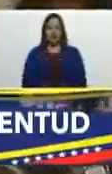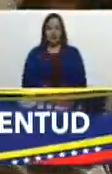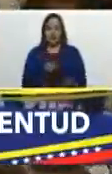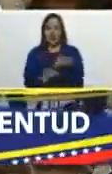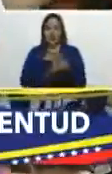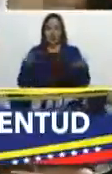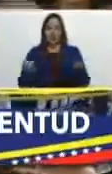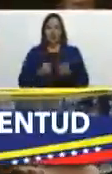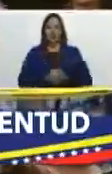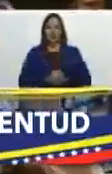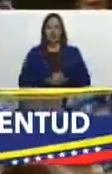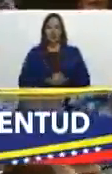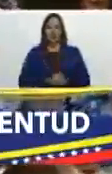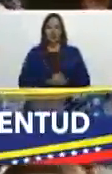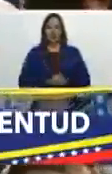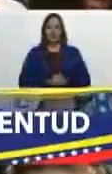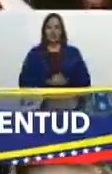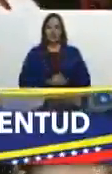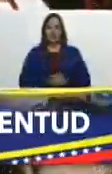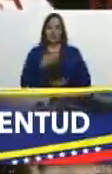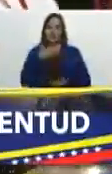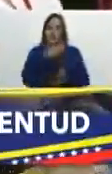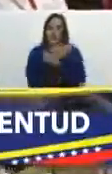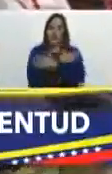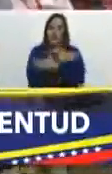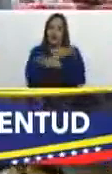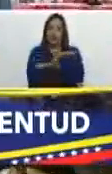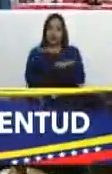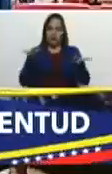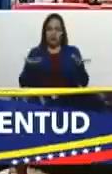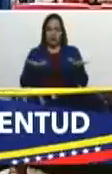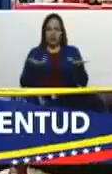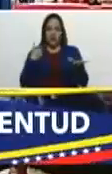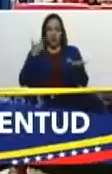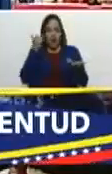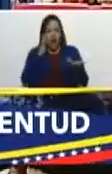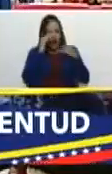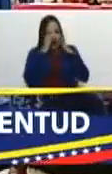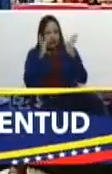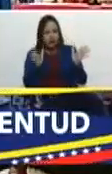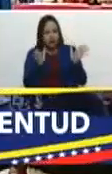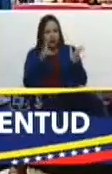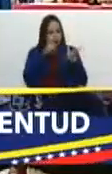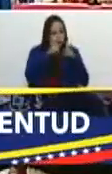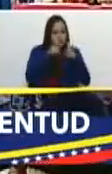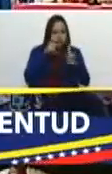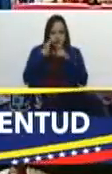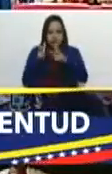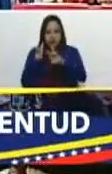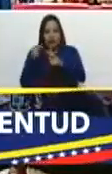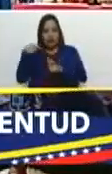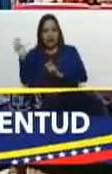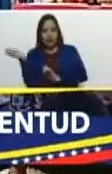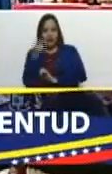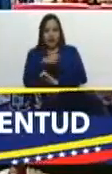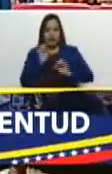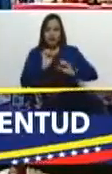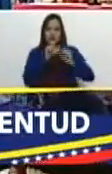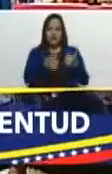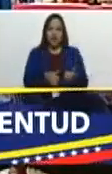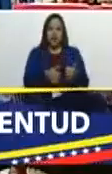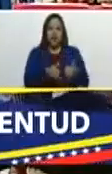Excelente, ¿vale? Bueno, los felicito. He estado pendiente durante este mes, desde el 12 de